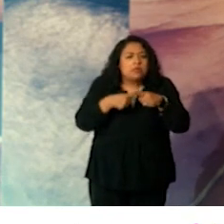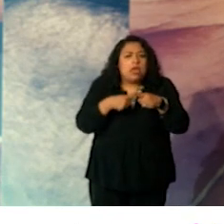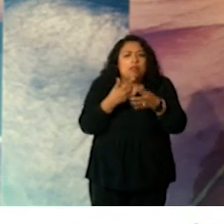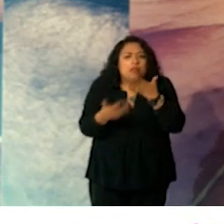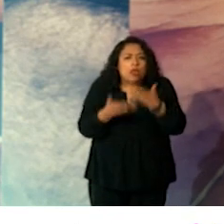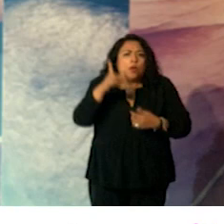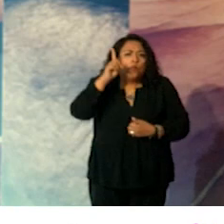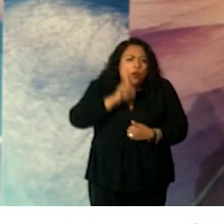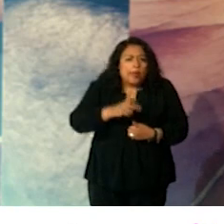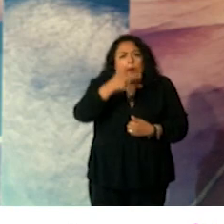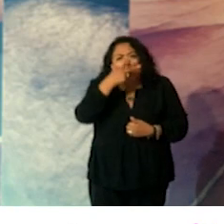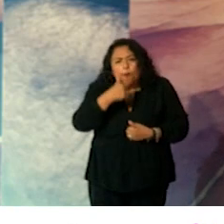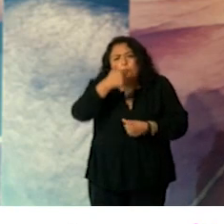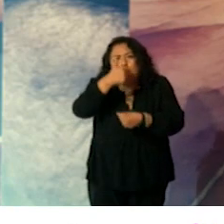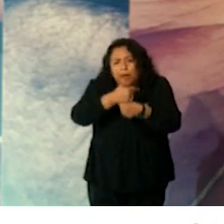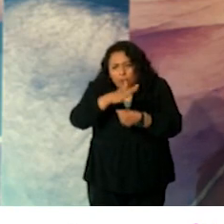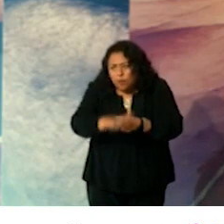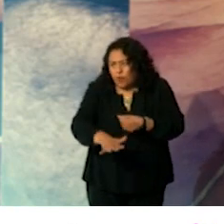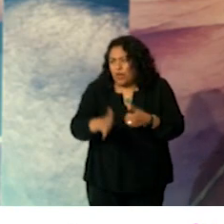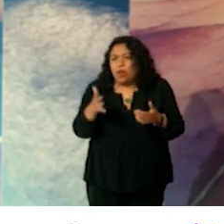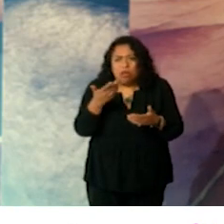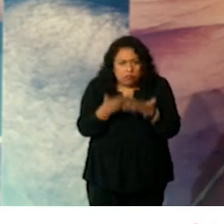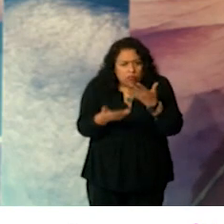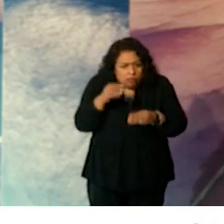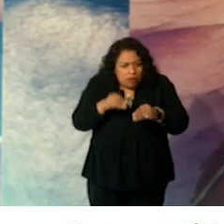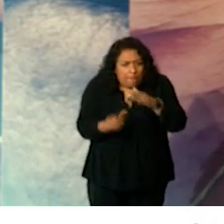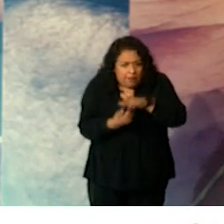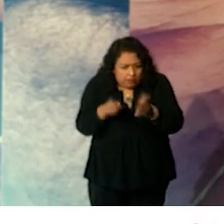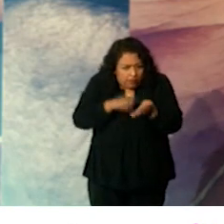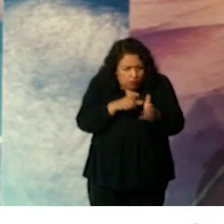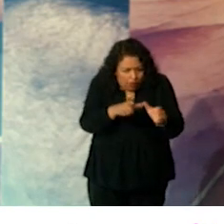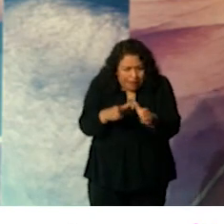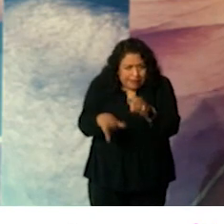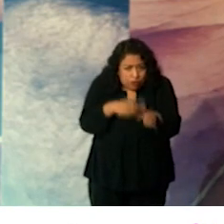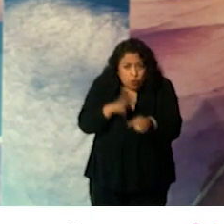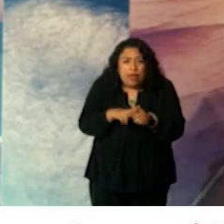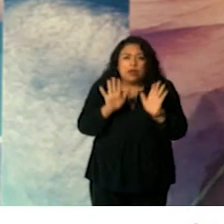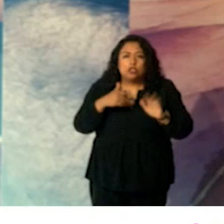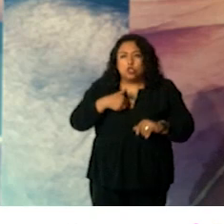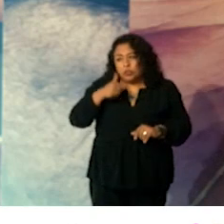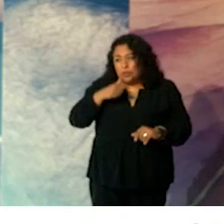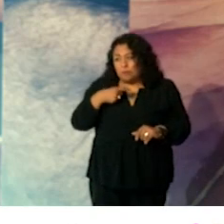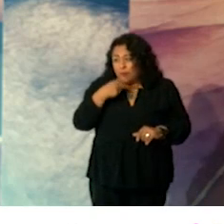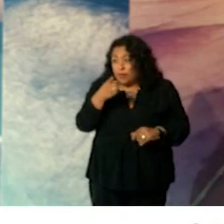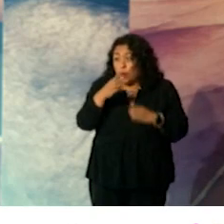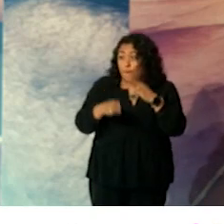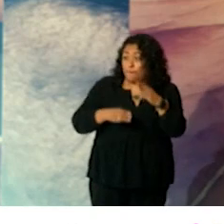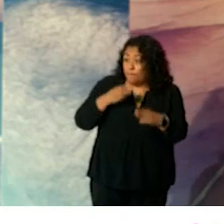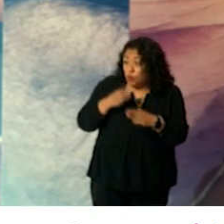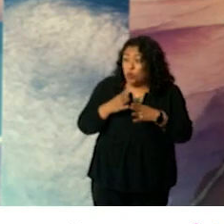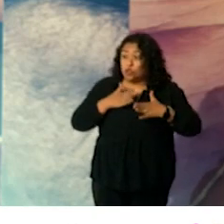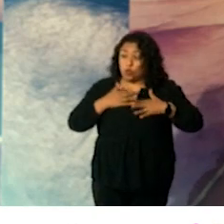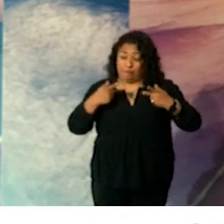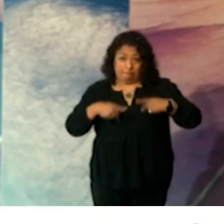de los hombres, de las abuelas de mi vida. Lo que pasa es que yo siempre estoy hablando de eso, que el mundo, yo soy una